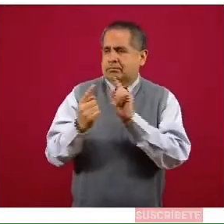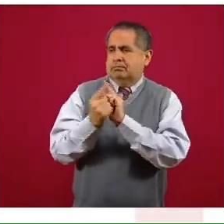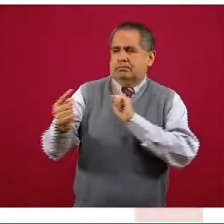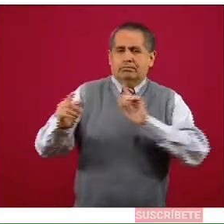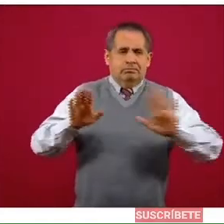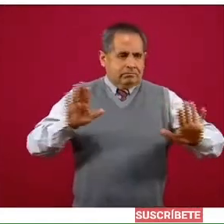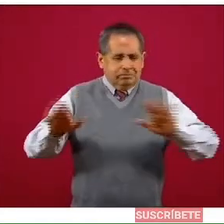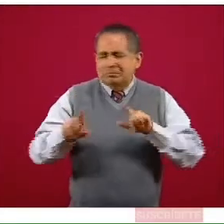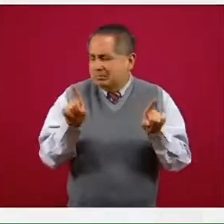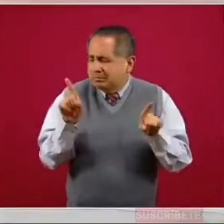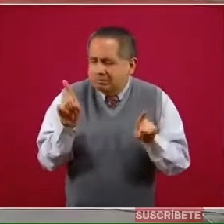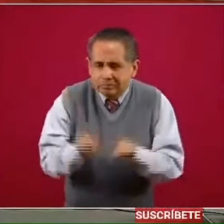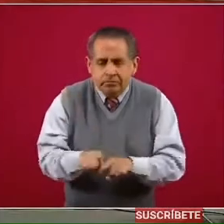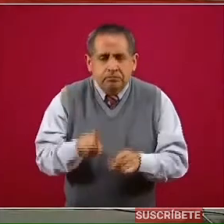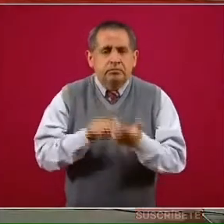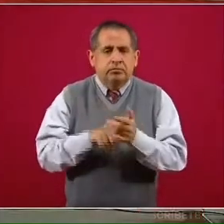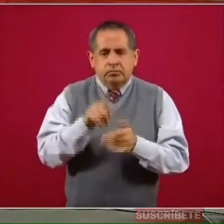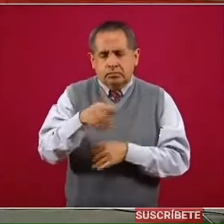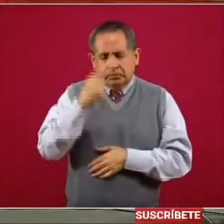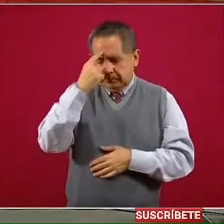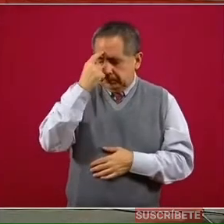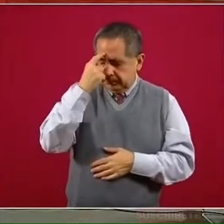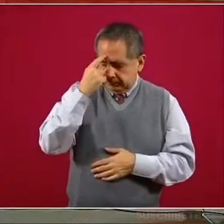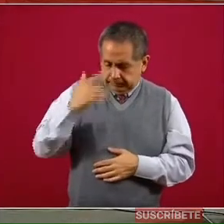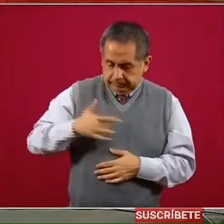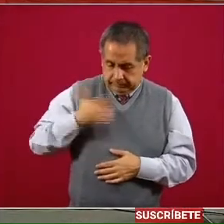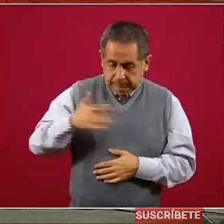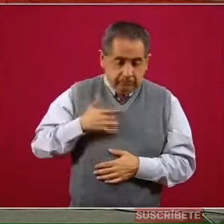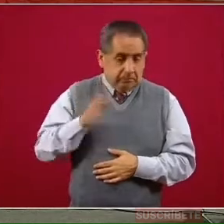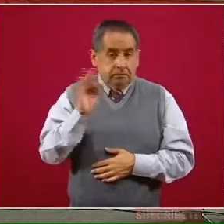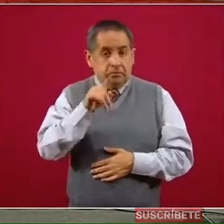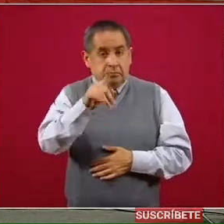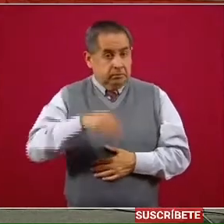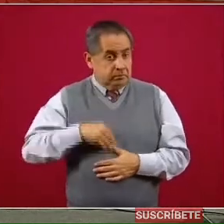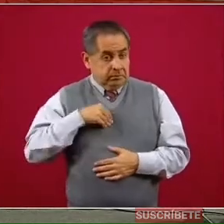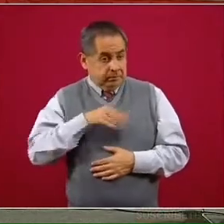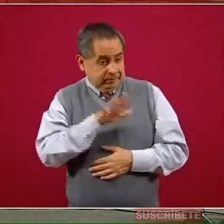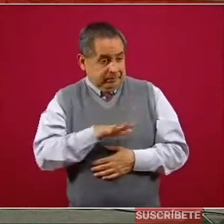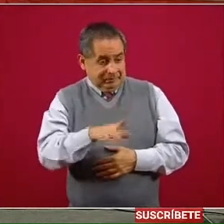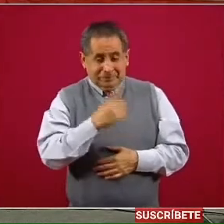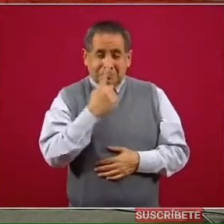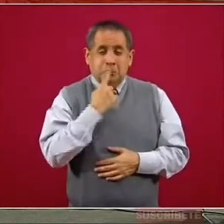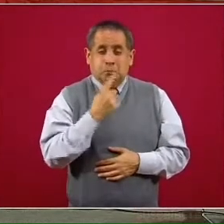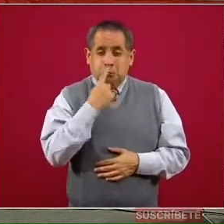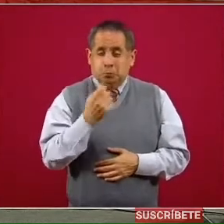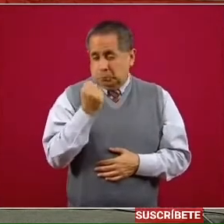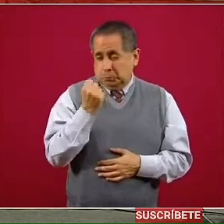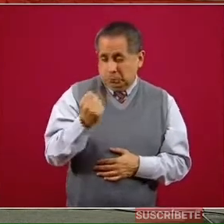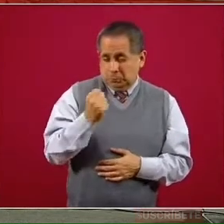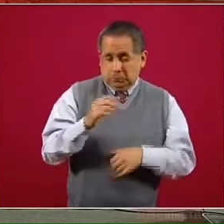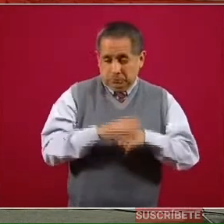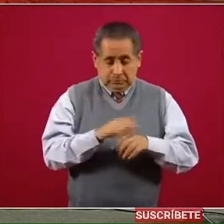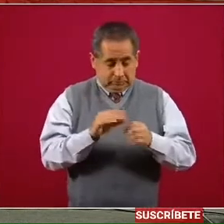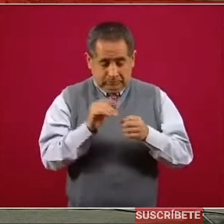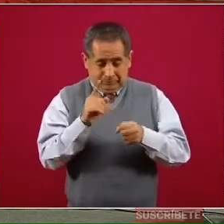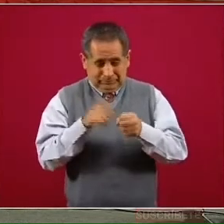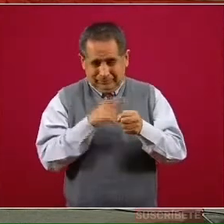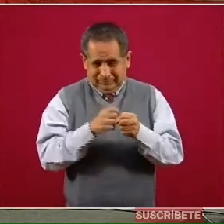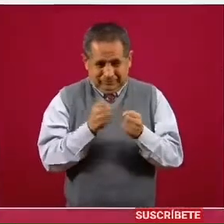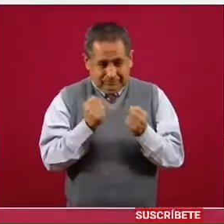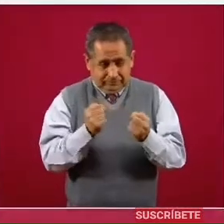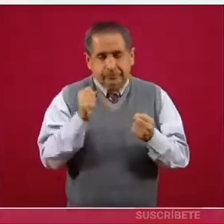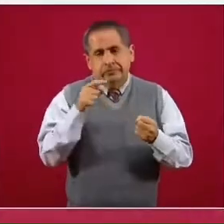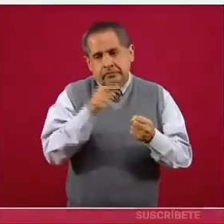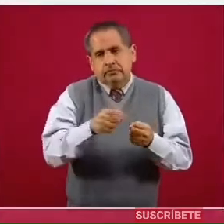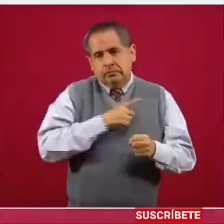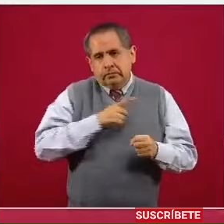son las mismas. Simplemente haga conciencia de que si usted vive en un municipio donde está más intensa la coloración